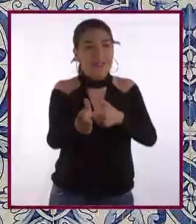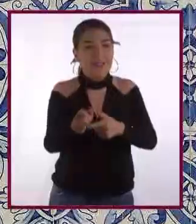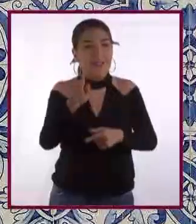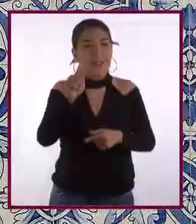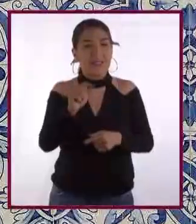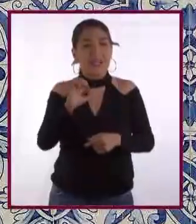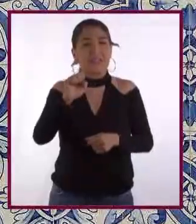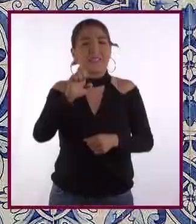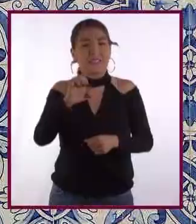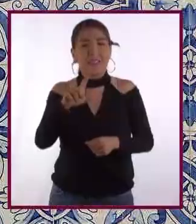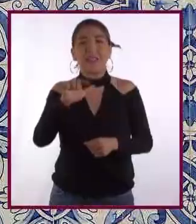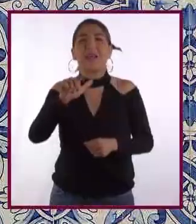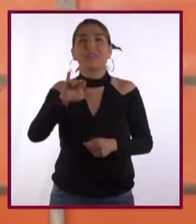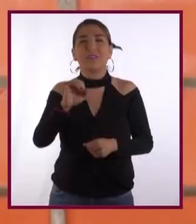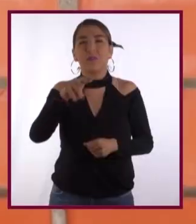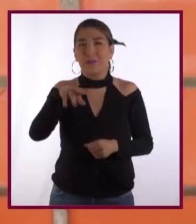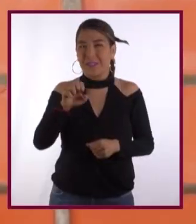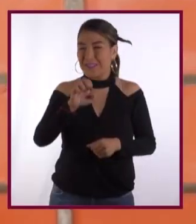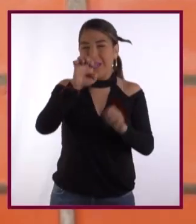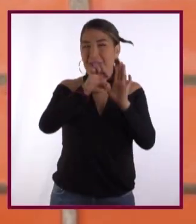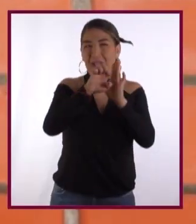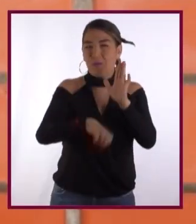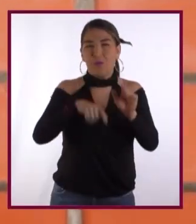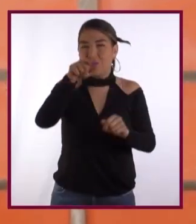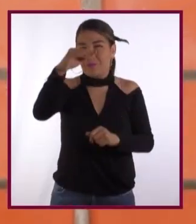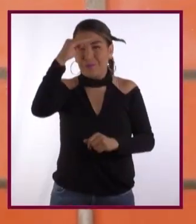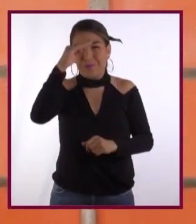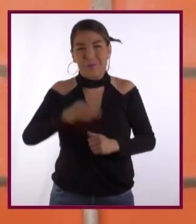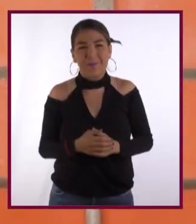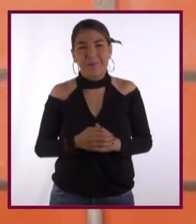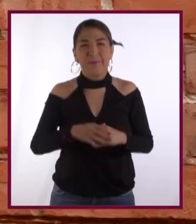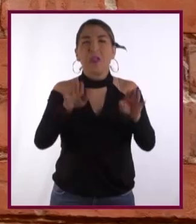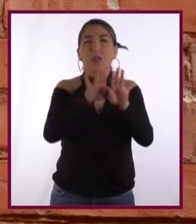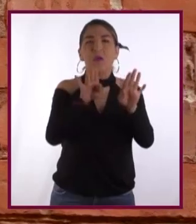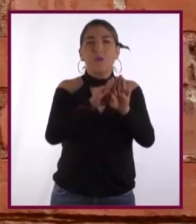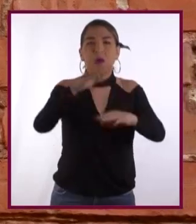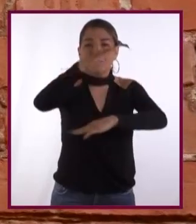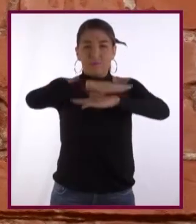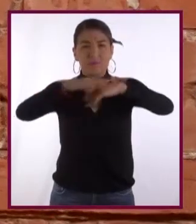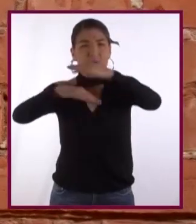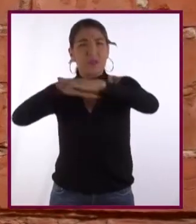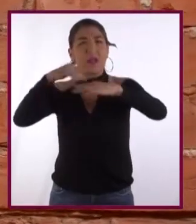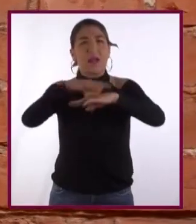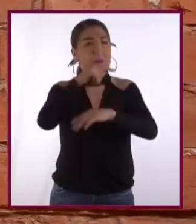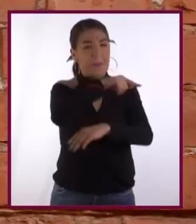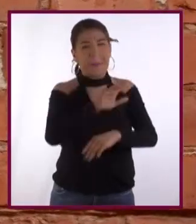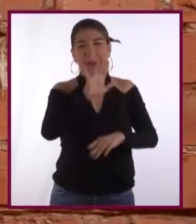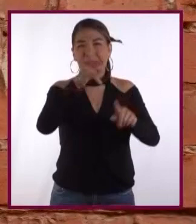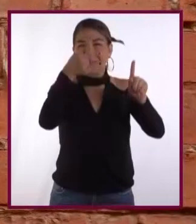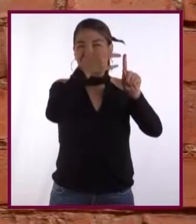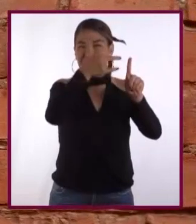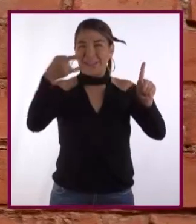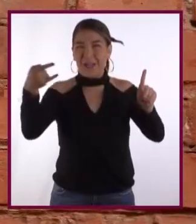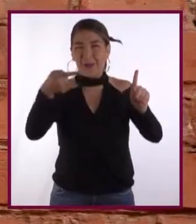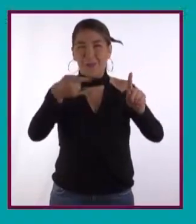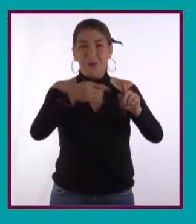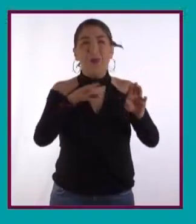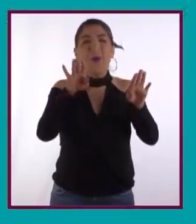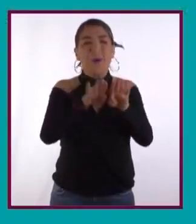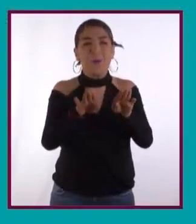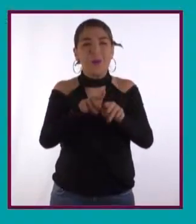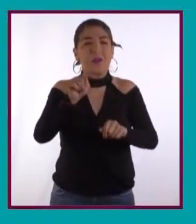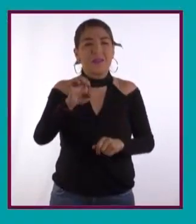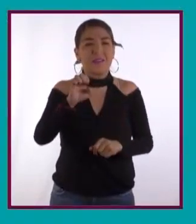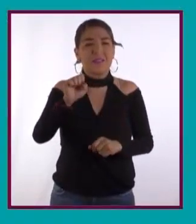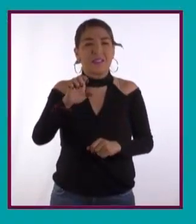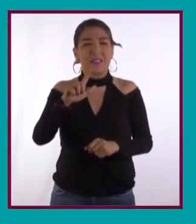regular: teselaciones. Pensemos en un muro de ladrillos. Podríamos decir que es un teselado de rectángulos.